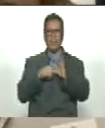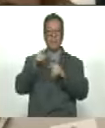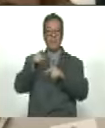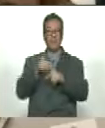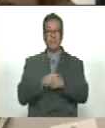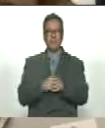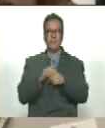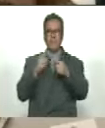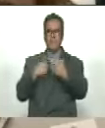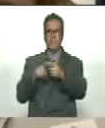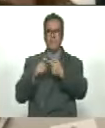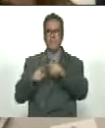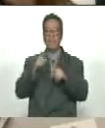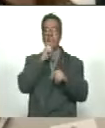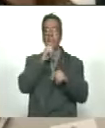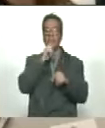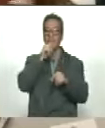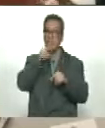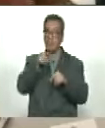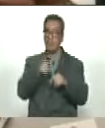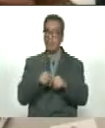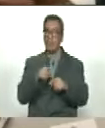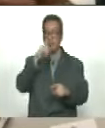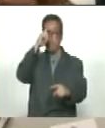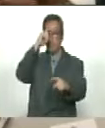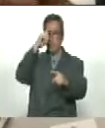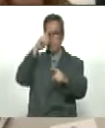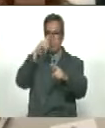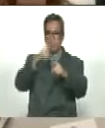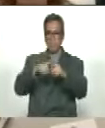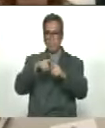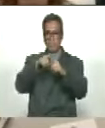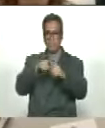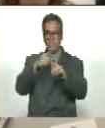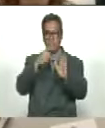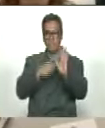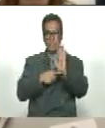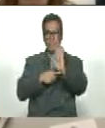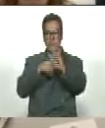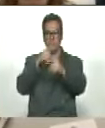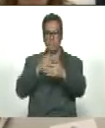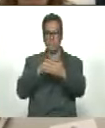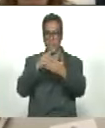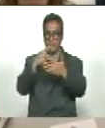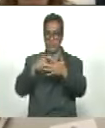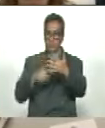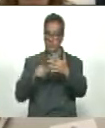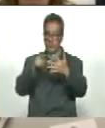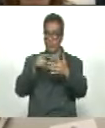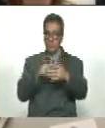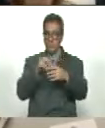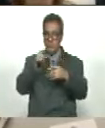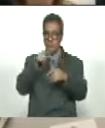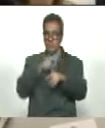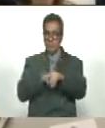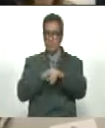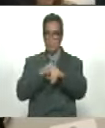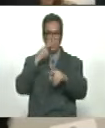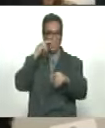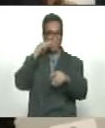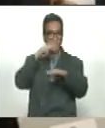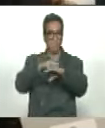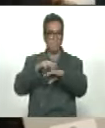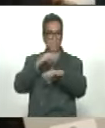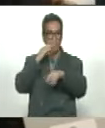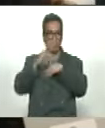las distintas dificultades y de los retos que están planteados en esta misión que